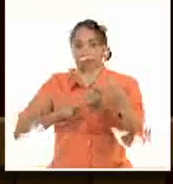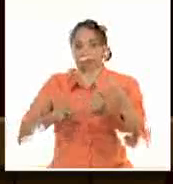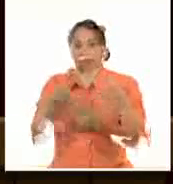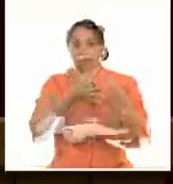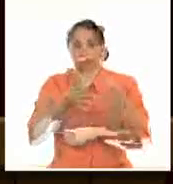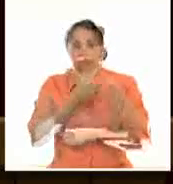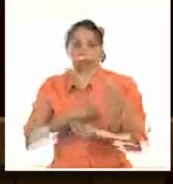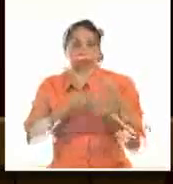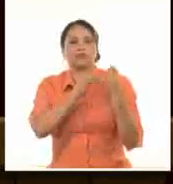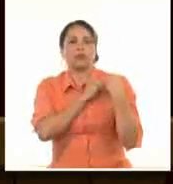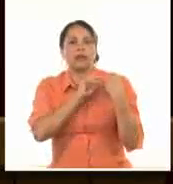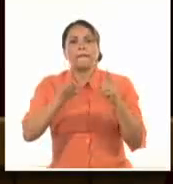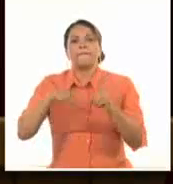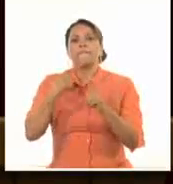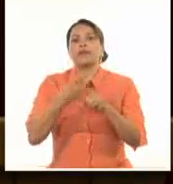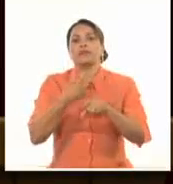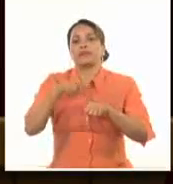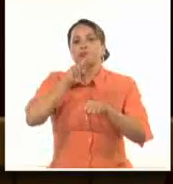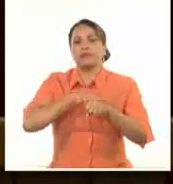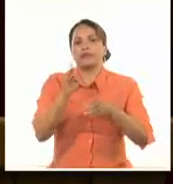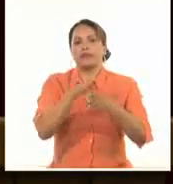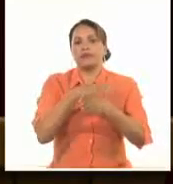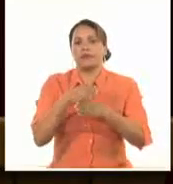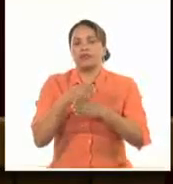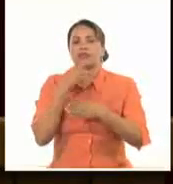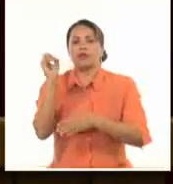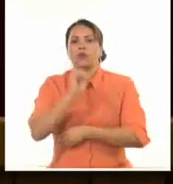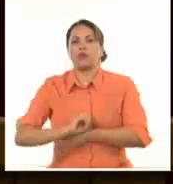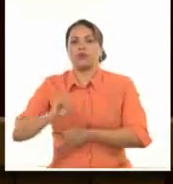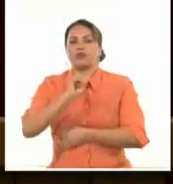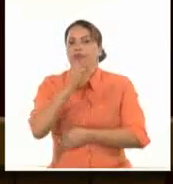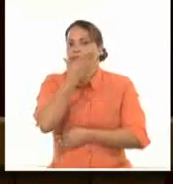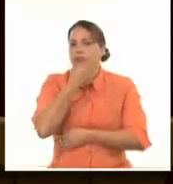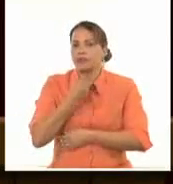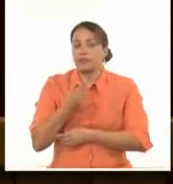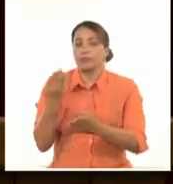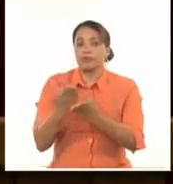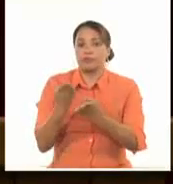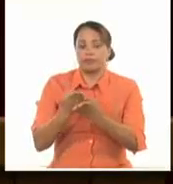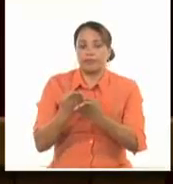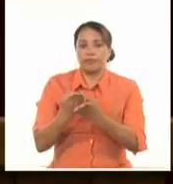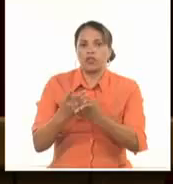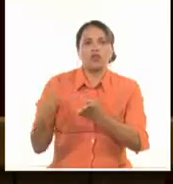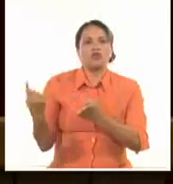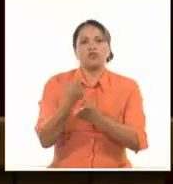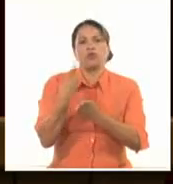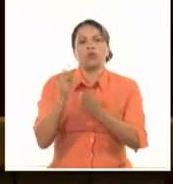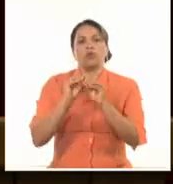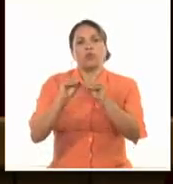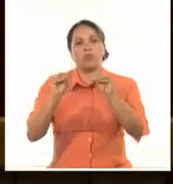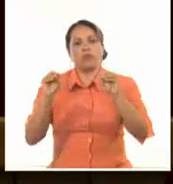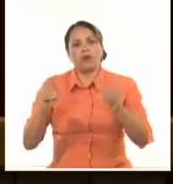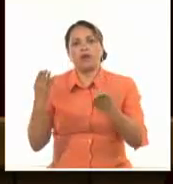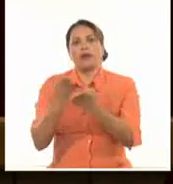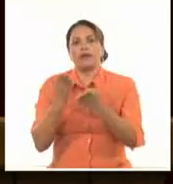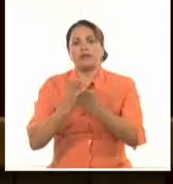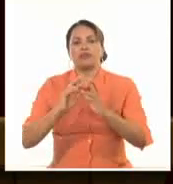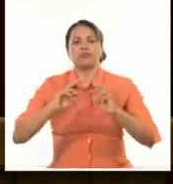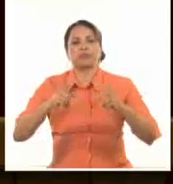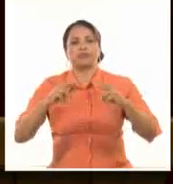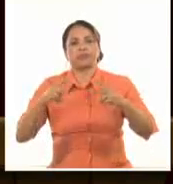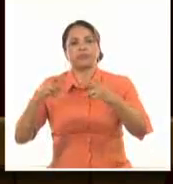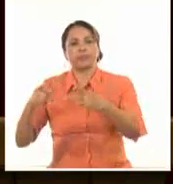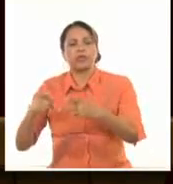los representantes de las organizaciones juveniles y estudiantiles están convocados al estudio y la multiplicación